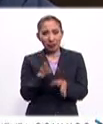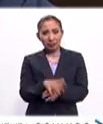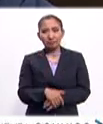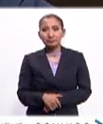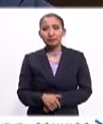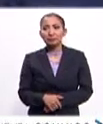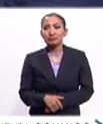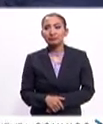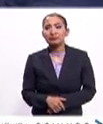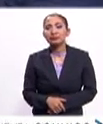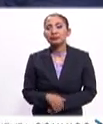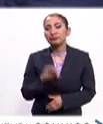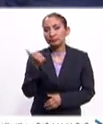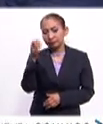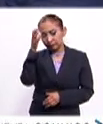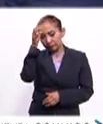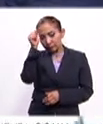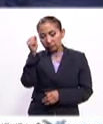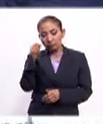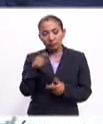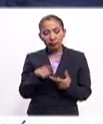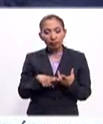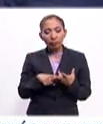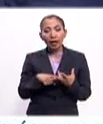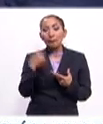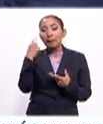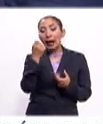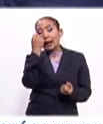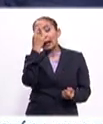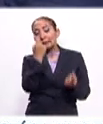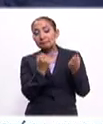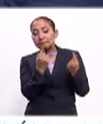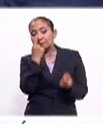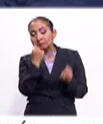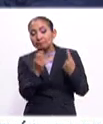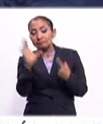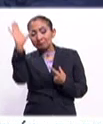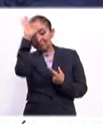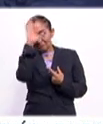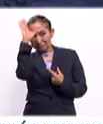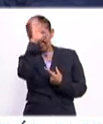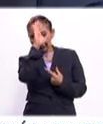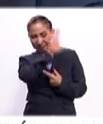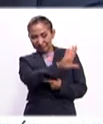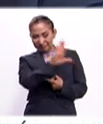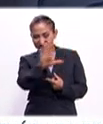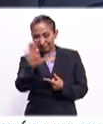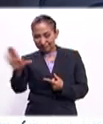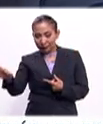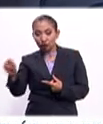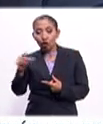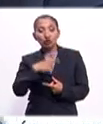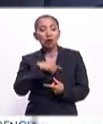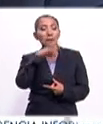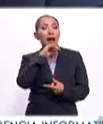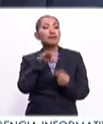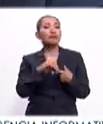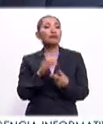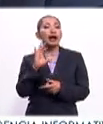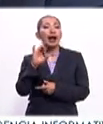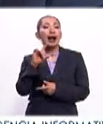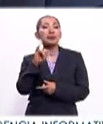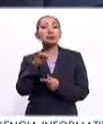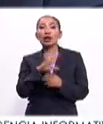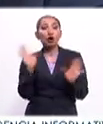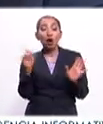que se desperdicie. Y el otro concepto es que para algunas culturas no es solo maíz, frijol